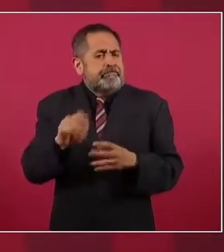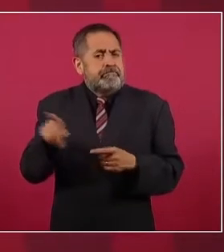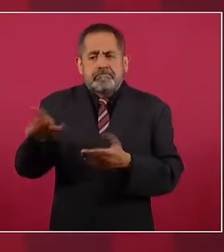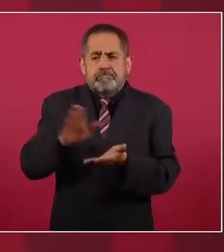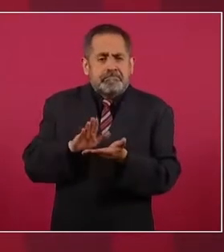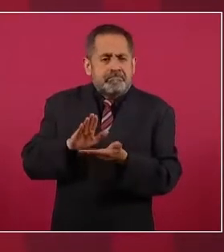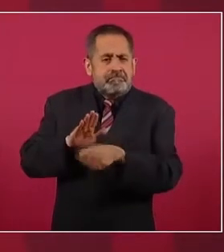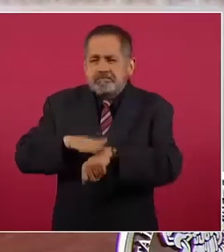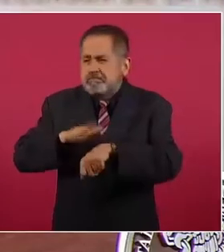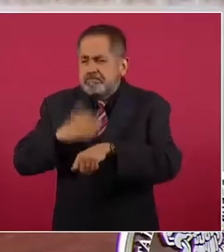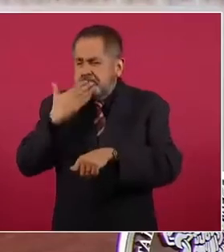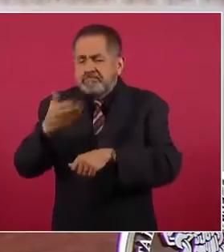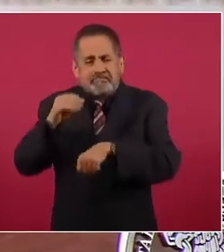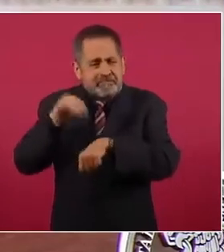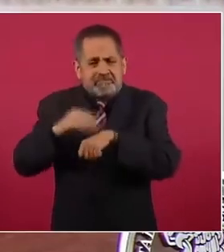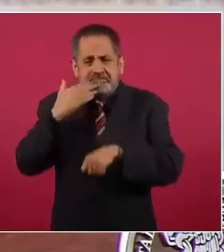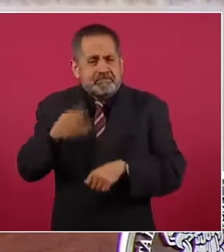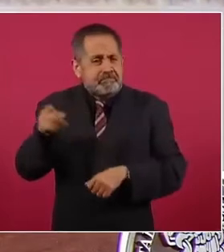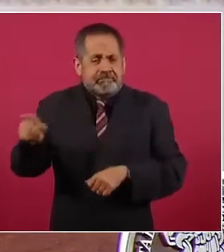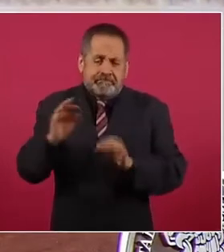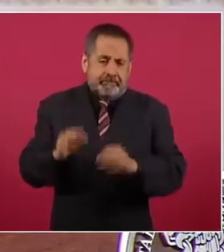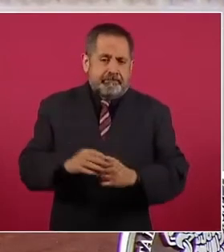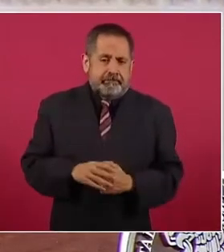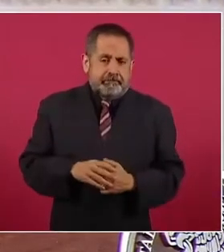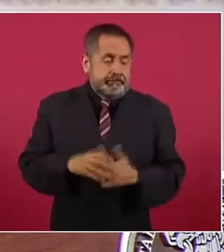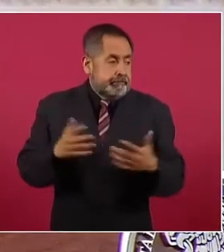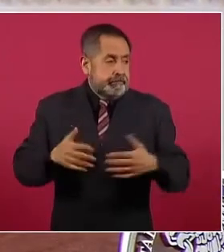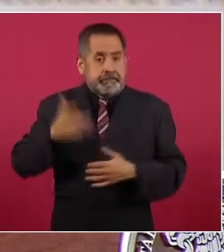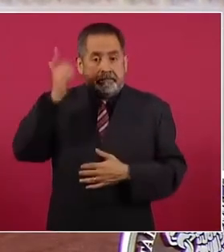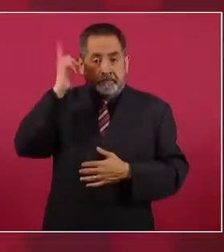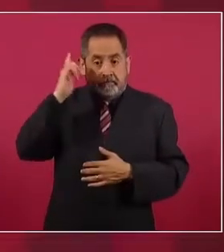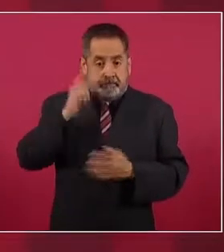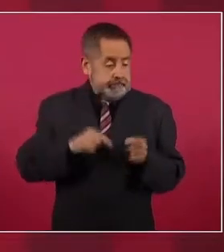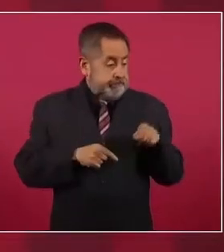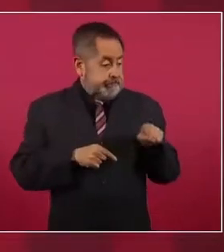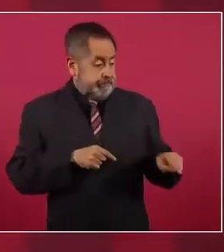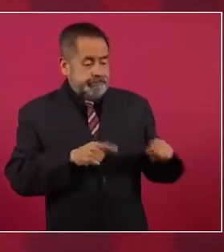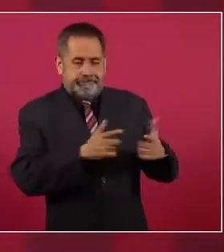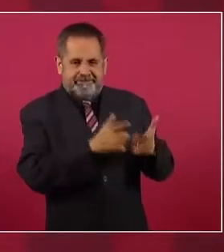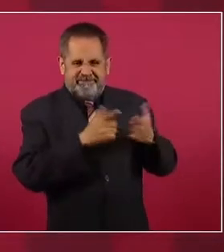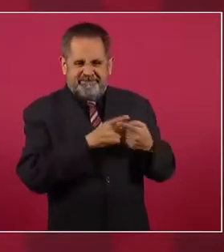Ojalá y estos opositores conservadores